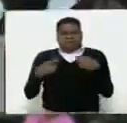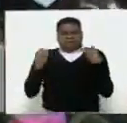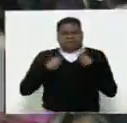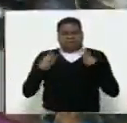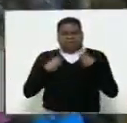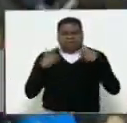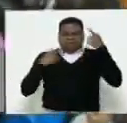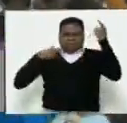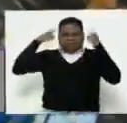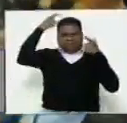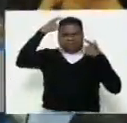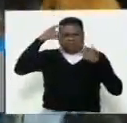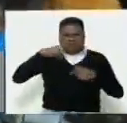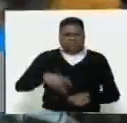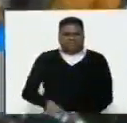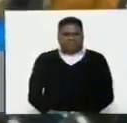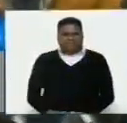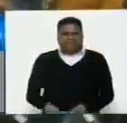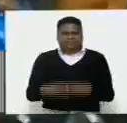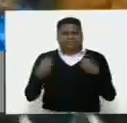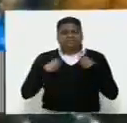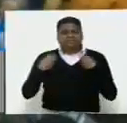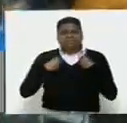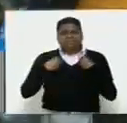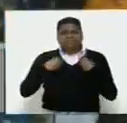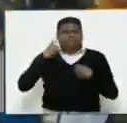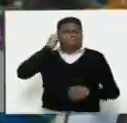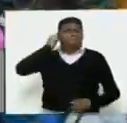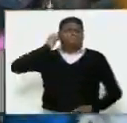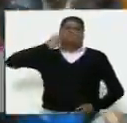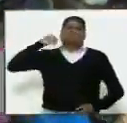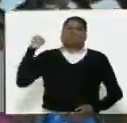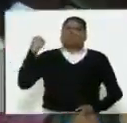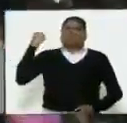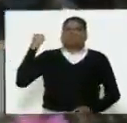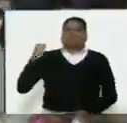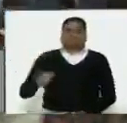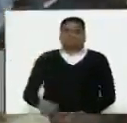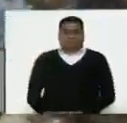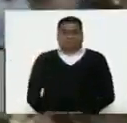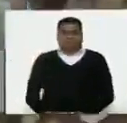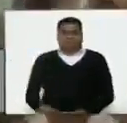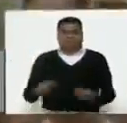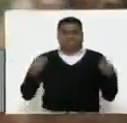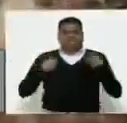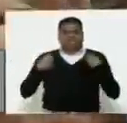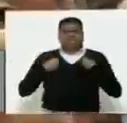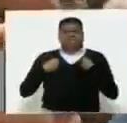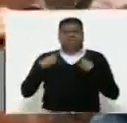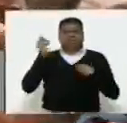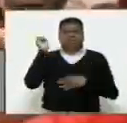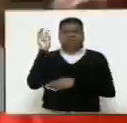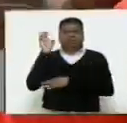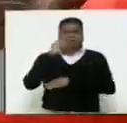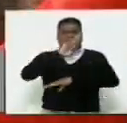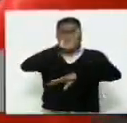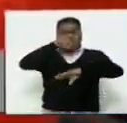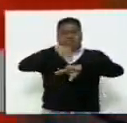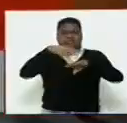Chávez! ¡Viva! ¡Viva el feminismo! ¡Viva! ¡Viva la Asamblea